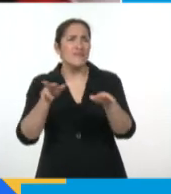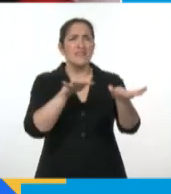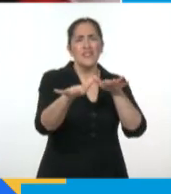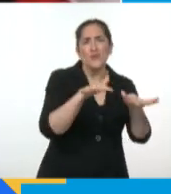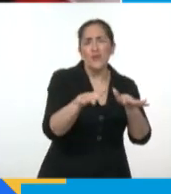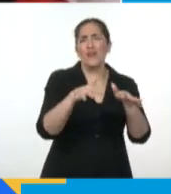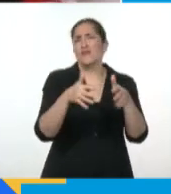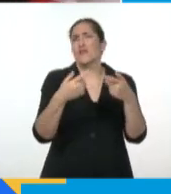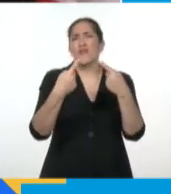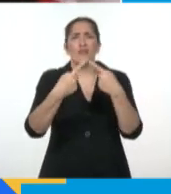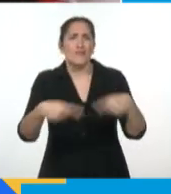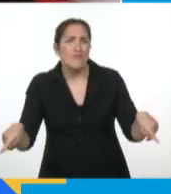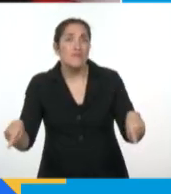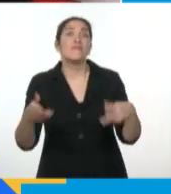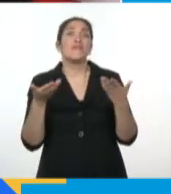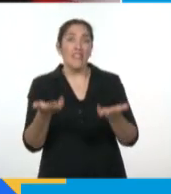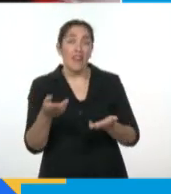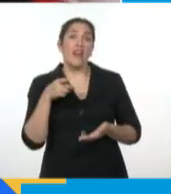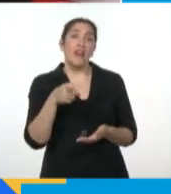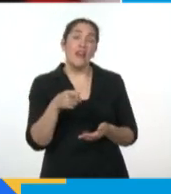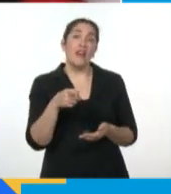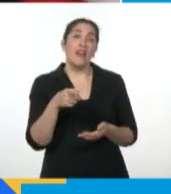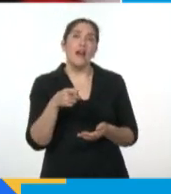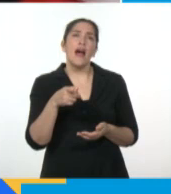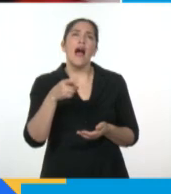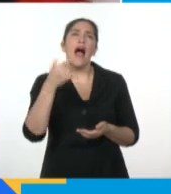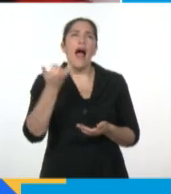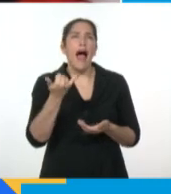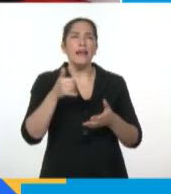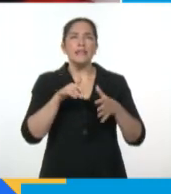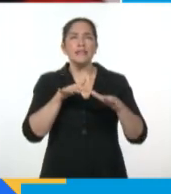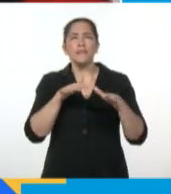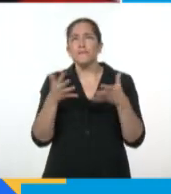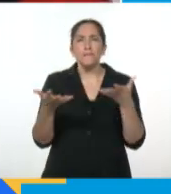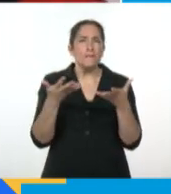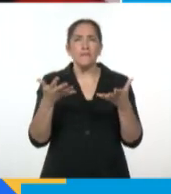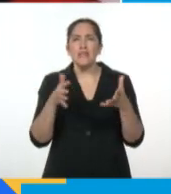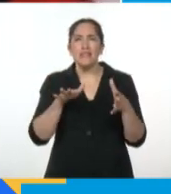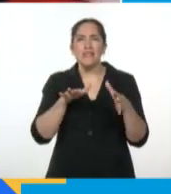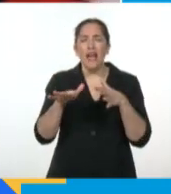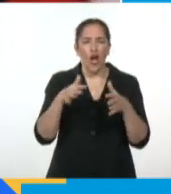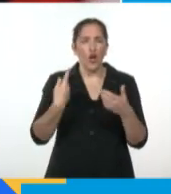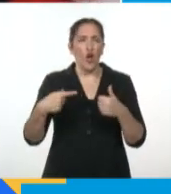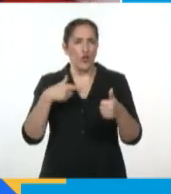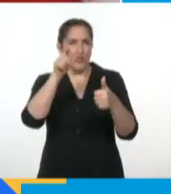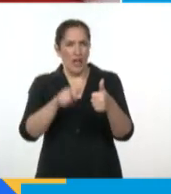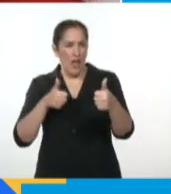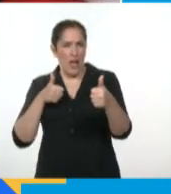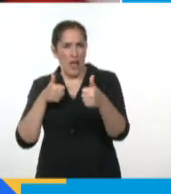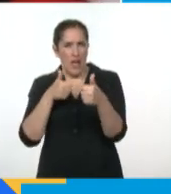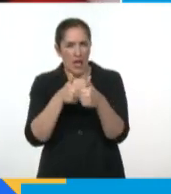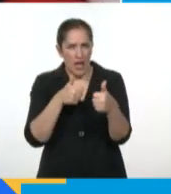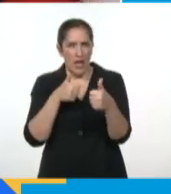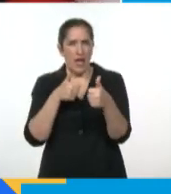circunstancias y, desde luego, clímax, ¿no? Aproximaciones físicas a